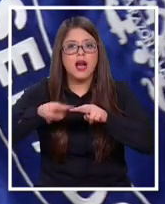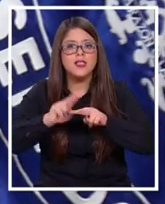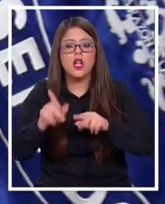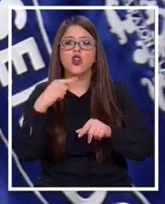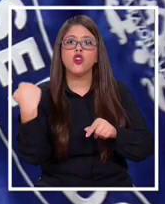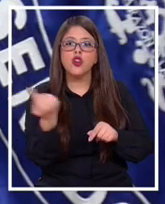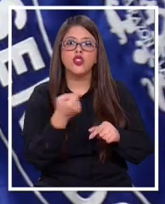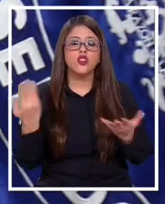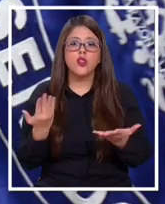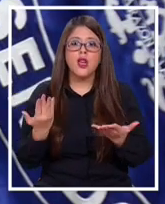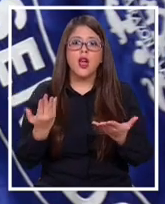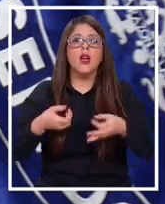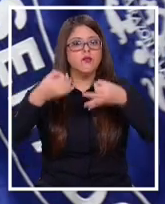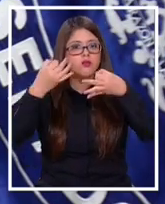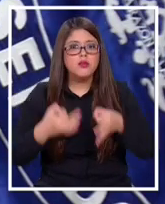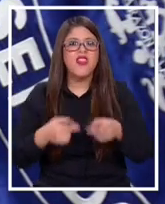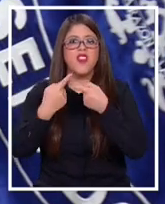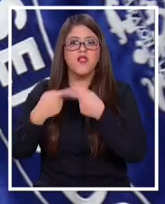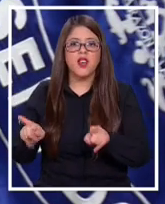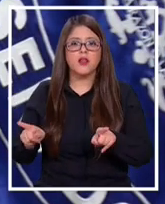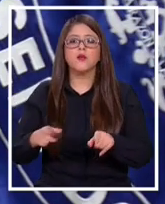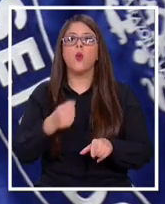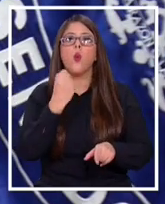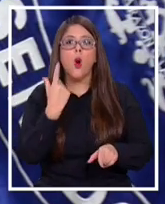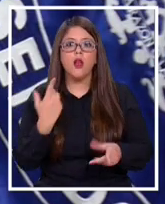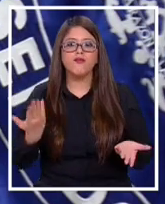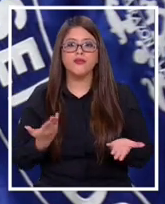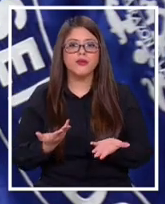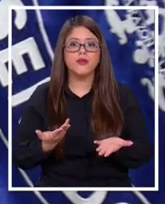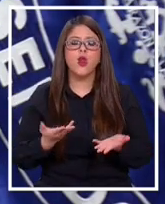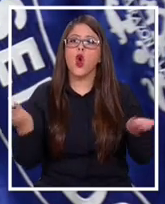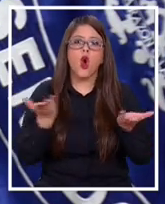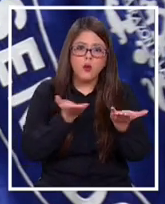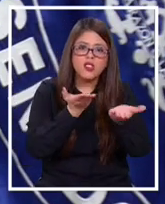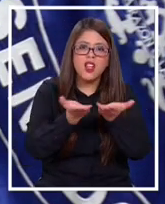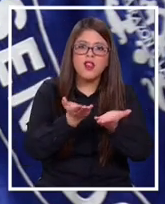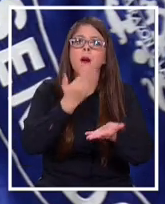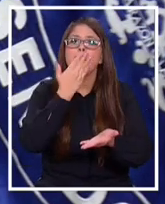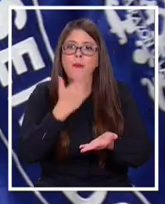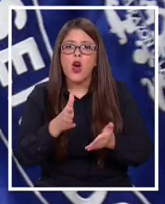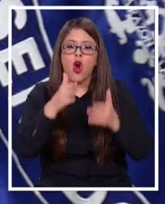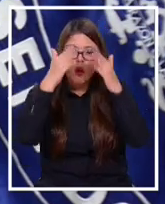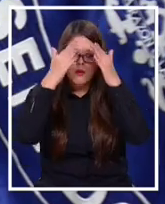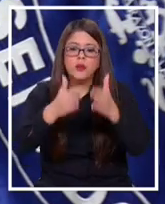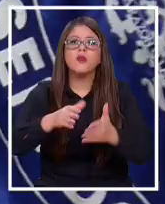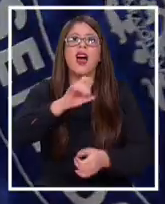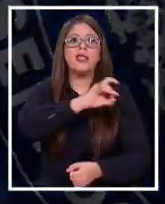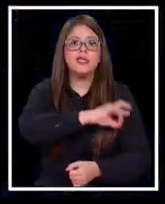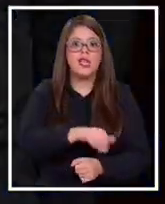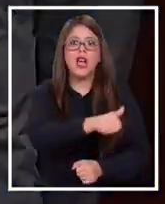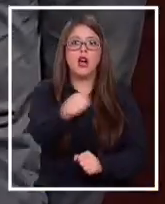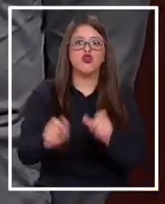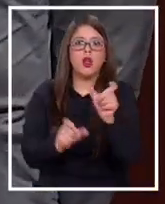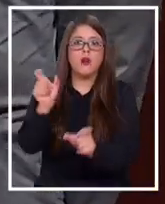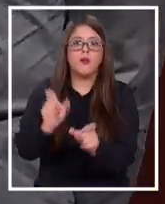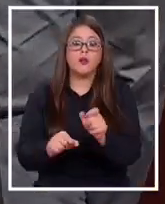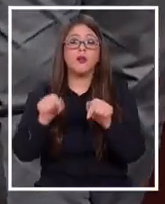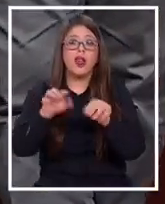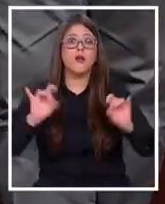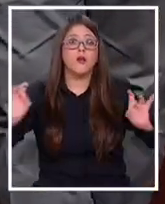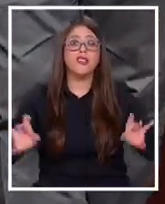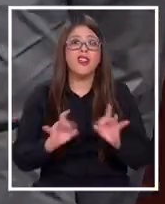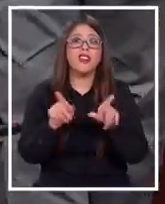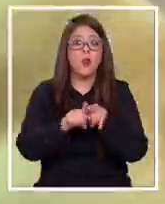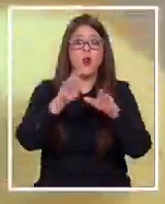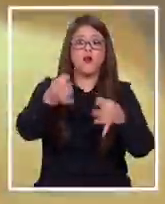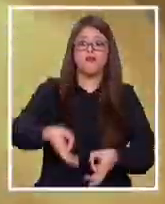Nosotros estamos en una posición distinta, que es la posición de cómo servir mejor a Chile y a todos los chilenos y chilenas. Las posibilidades están